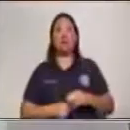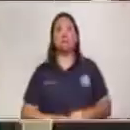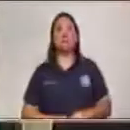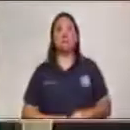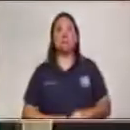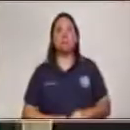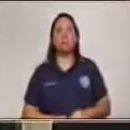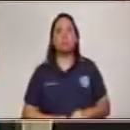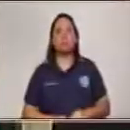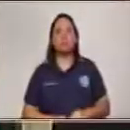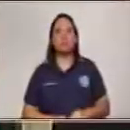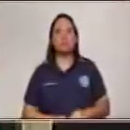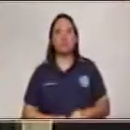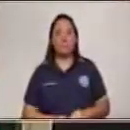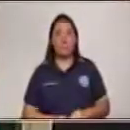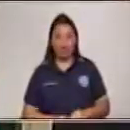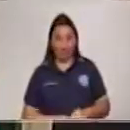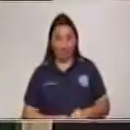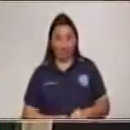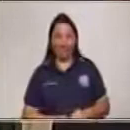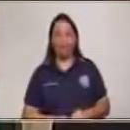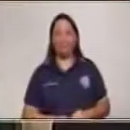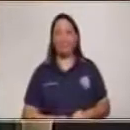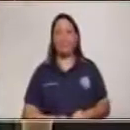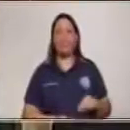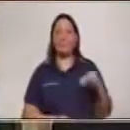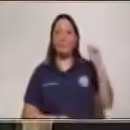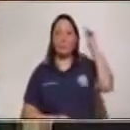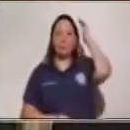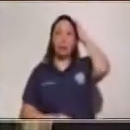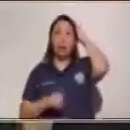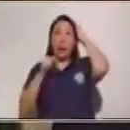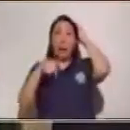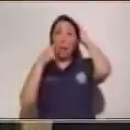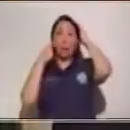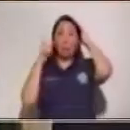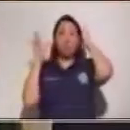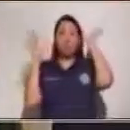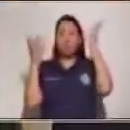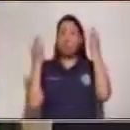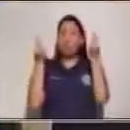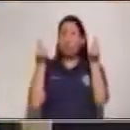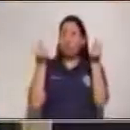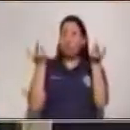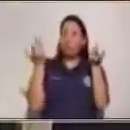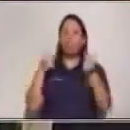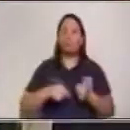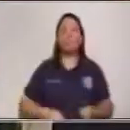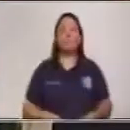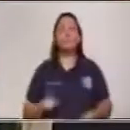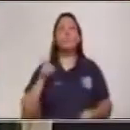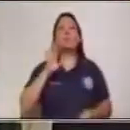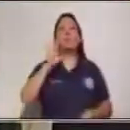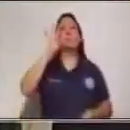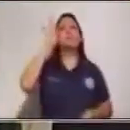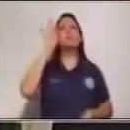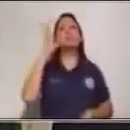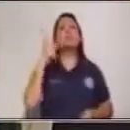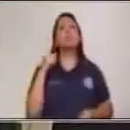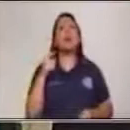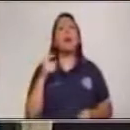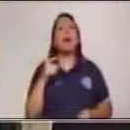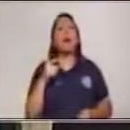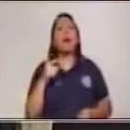cuaderno en dos secciones. Y a continuación vamos a encontrar los